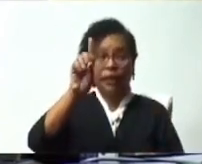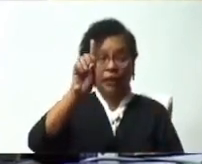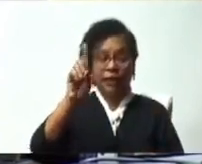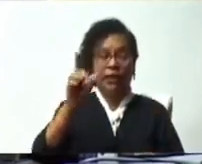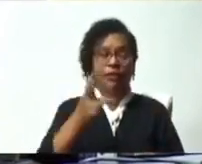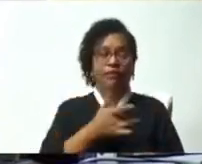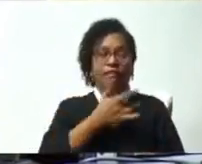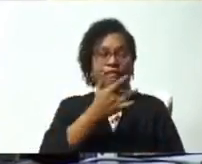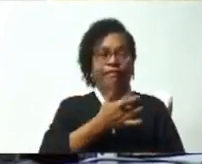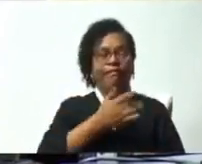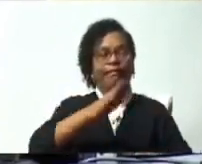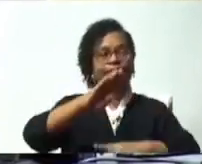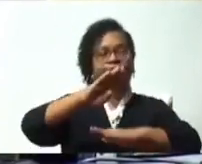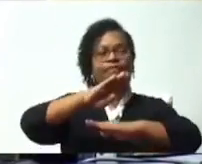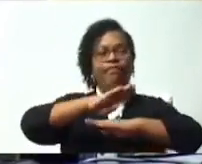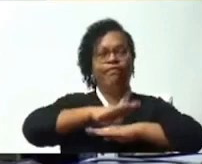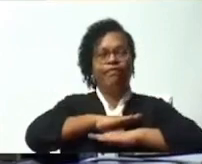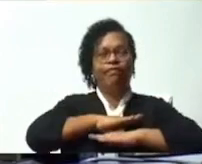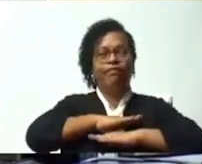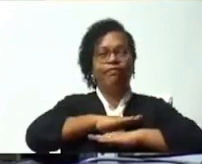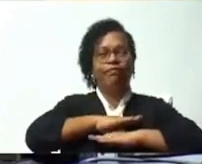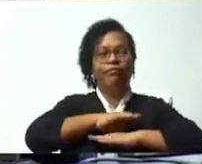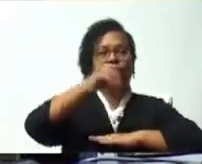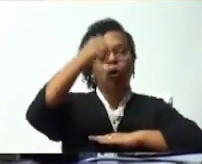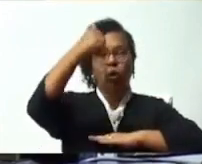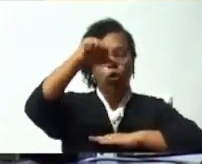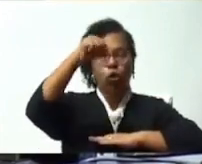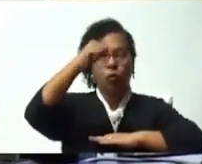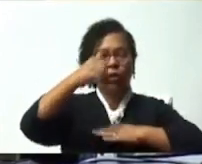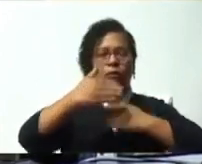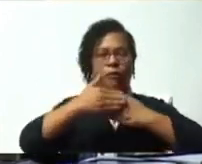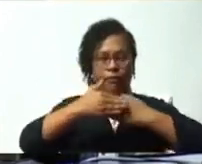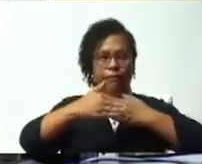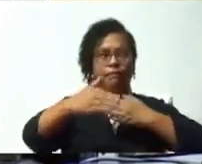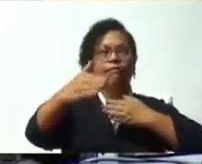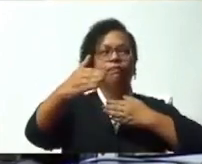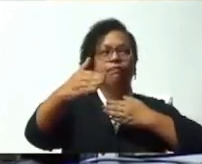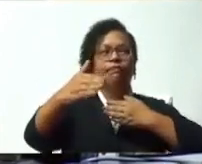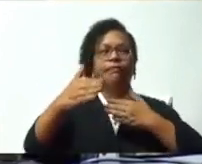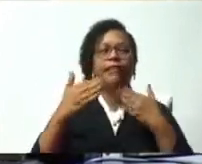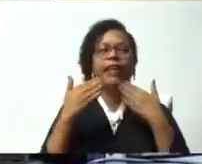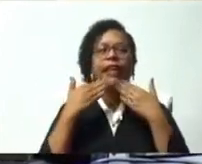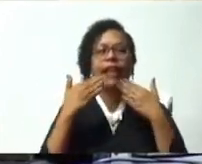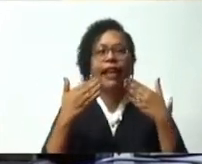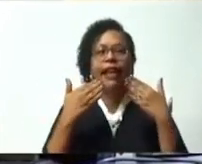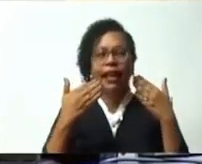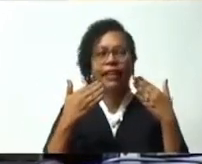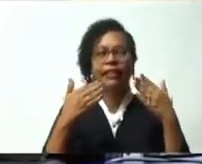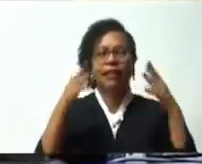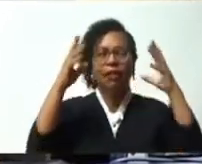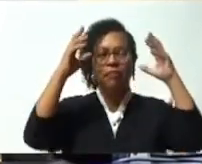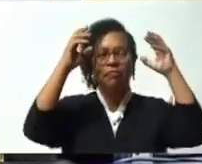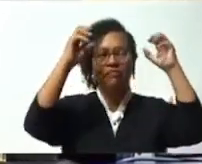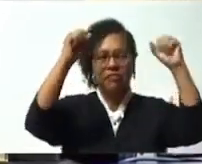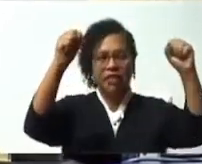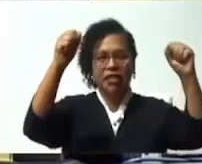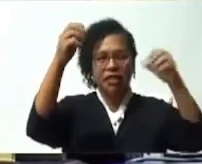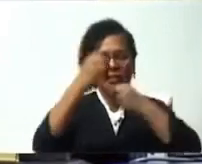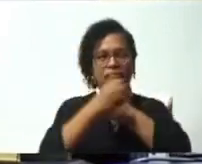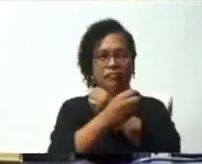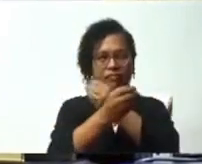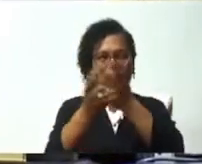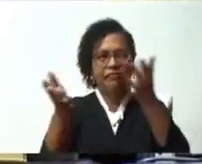gusto después del domingo. Gracias, presidente, por este turno de información. Simplemente